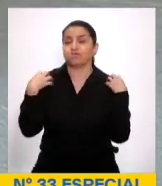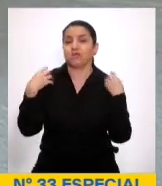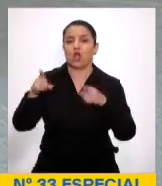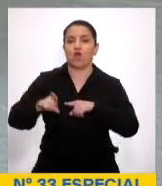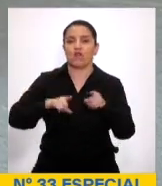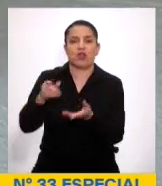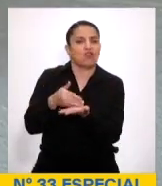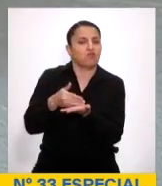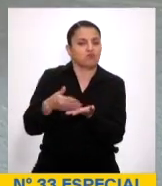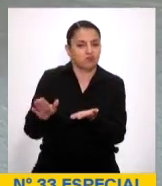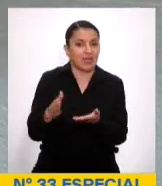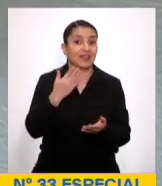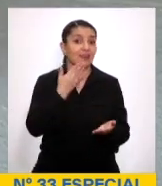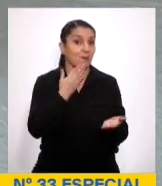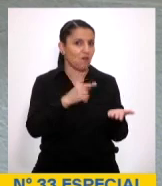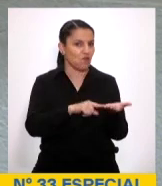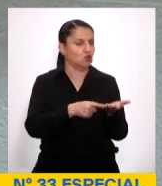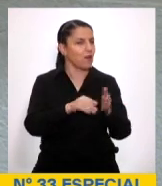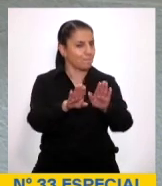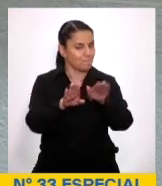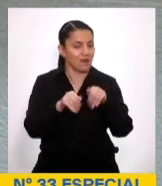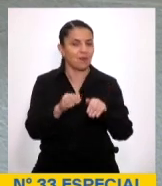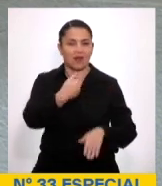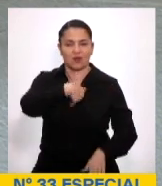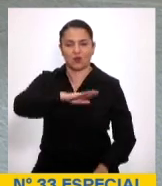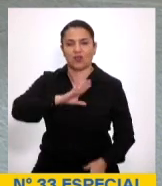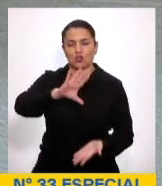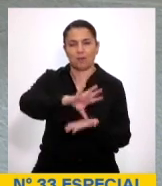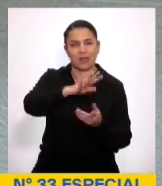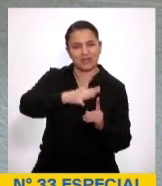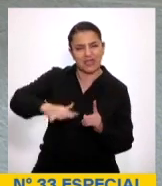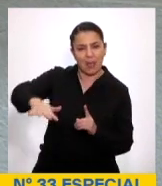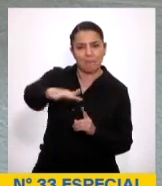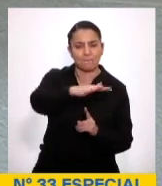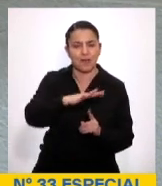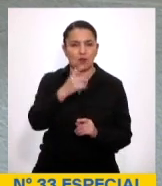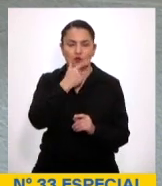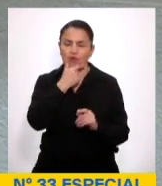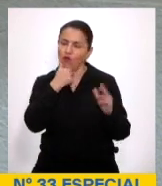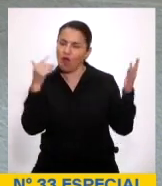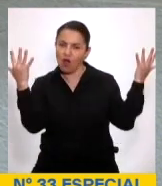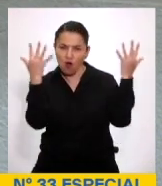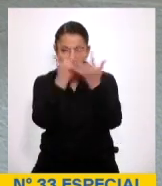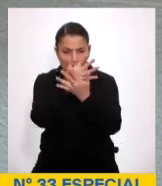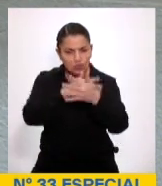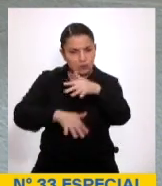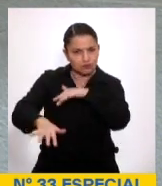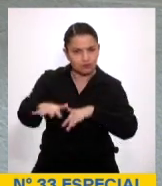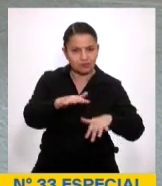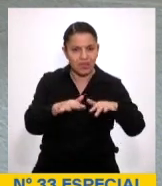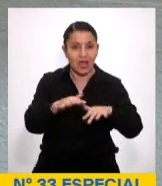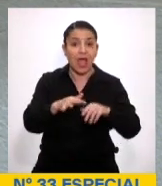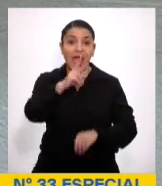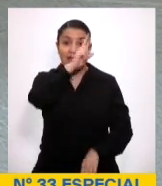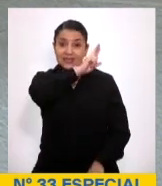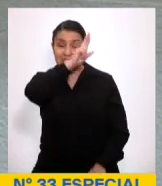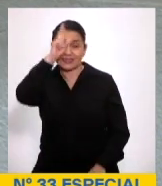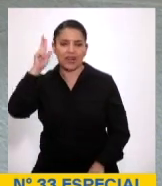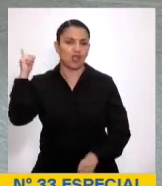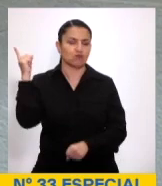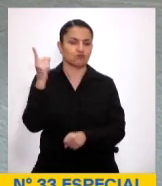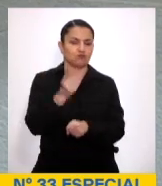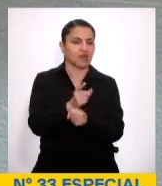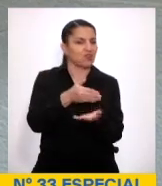Aires que seguía sus pasos en nuestro país en un ambiente aún incierto y confuso fue la propia Corona quien ordenó la institución del